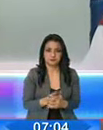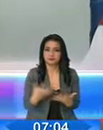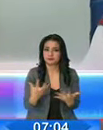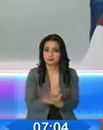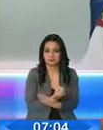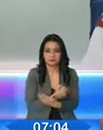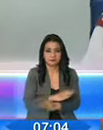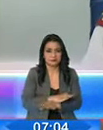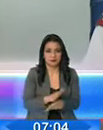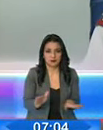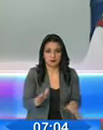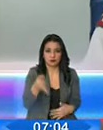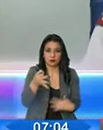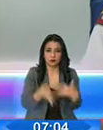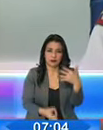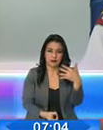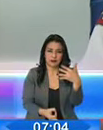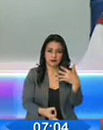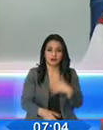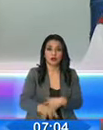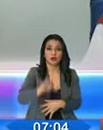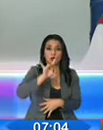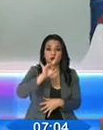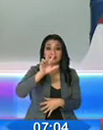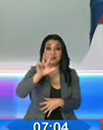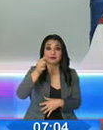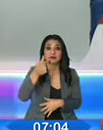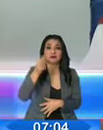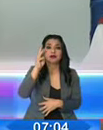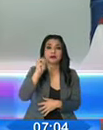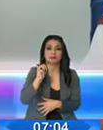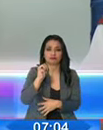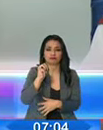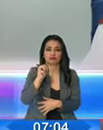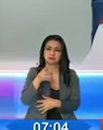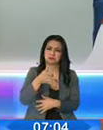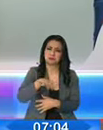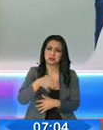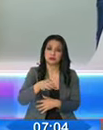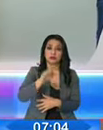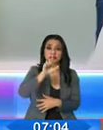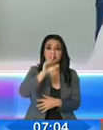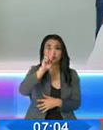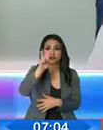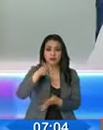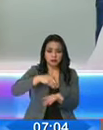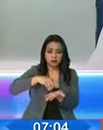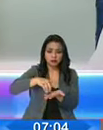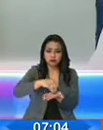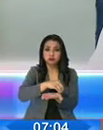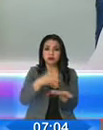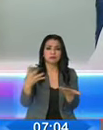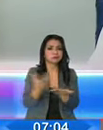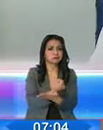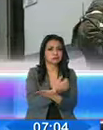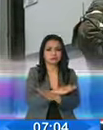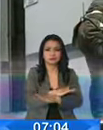en un total de 83 gramos, que equivalen a 170 dosis que fueron retiradas de la